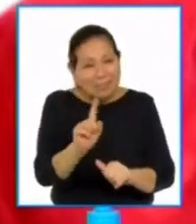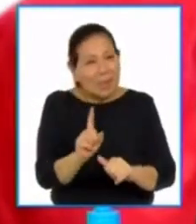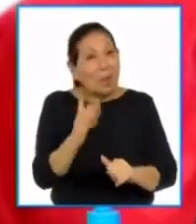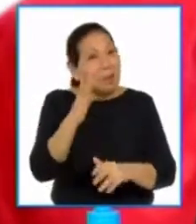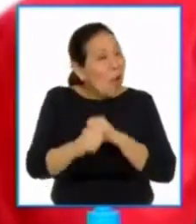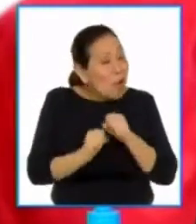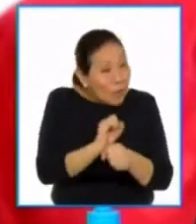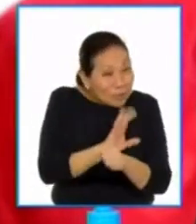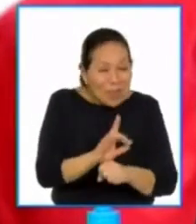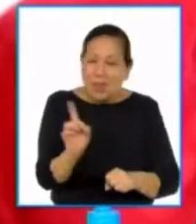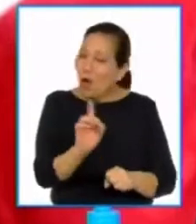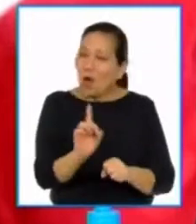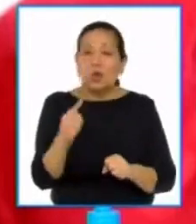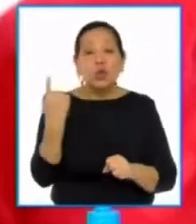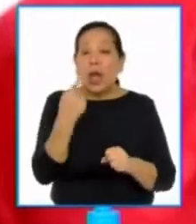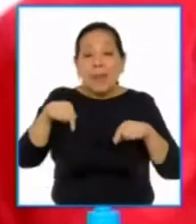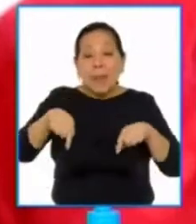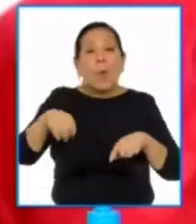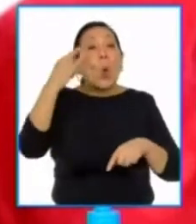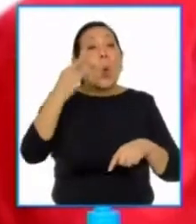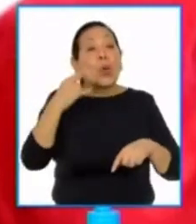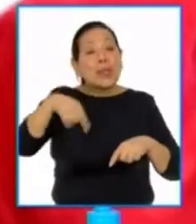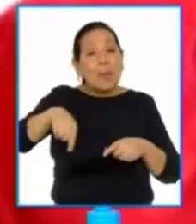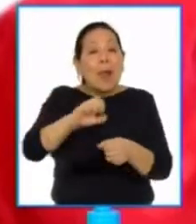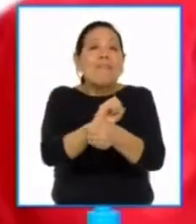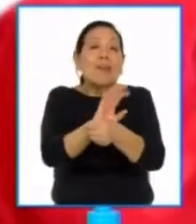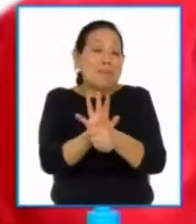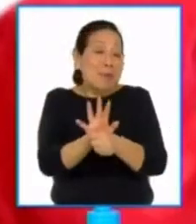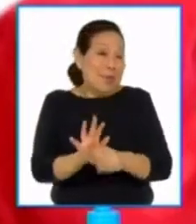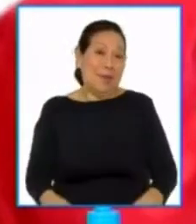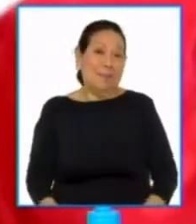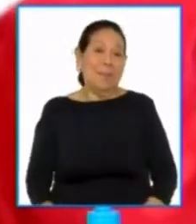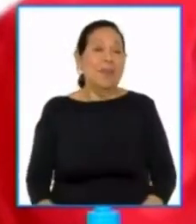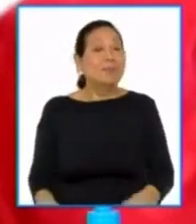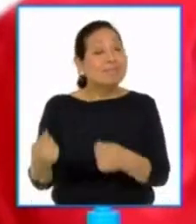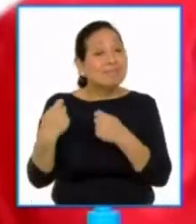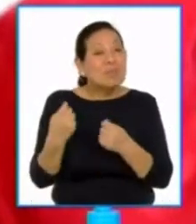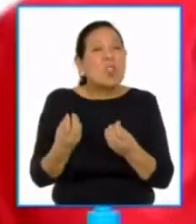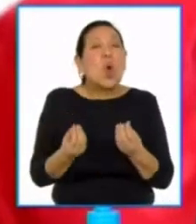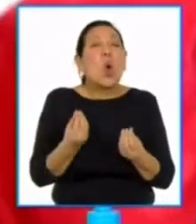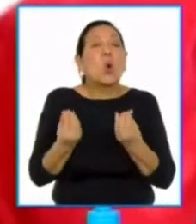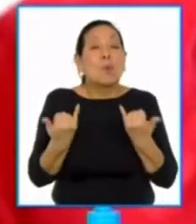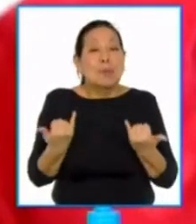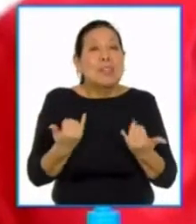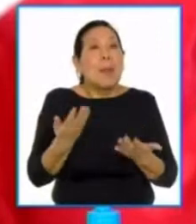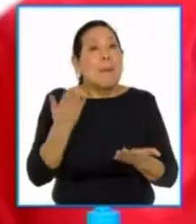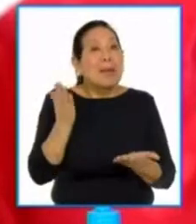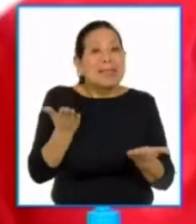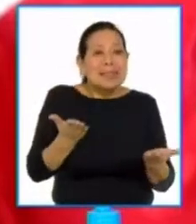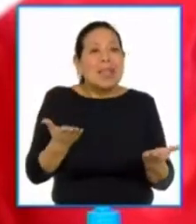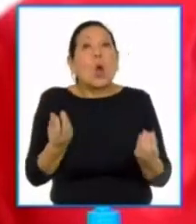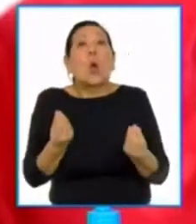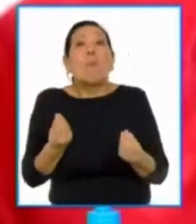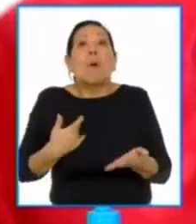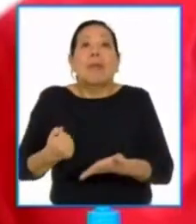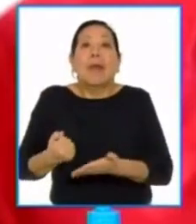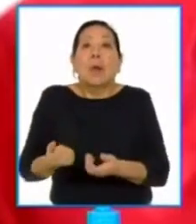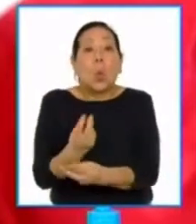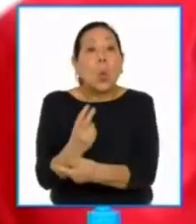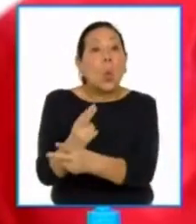por 5 años. Entonces, es la situación de la pandemia la que nos obliga a tomar estas decisiones